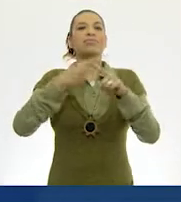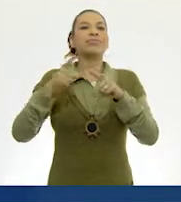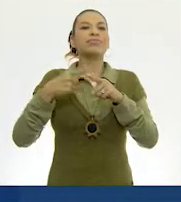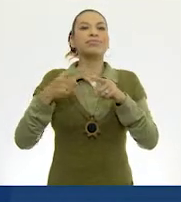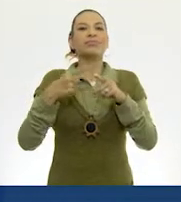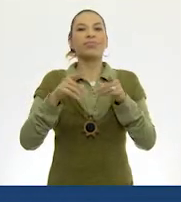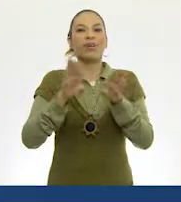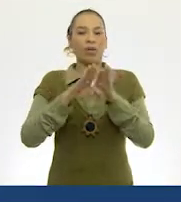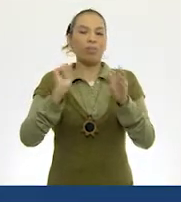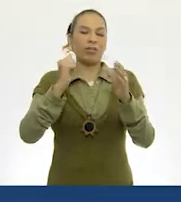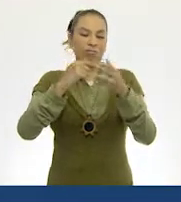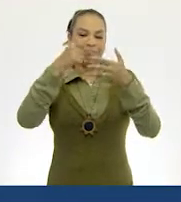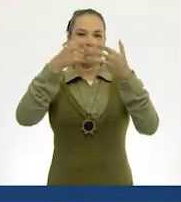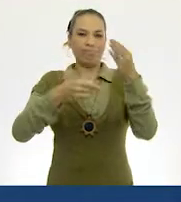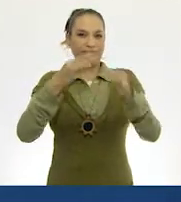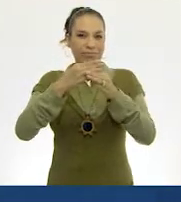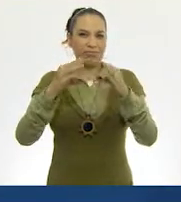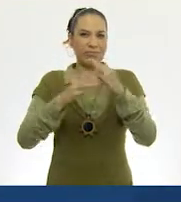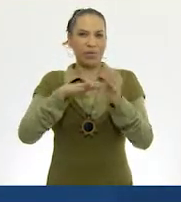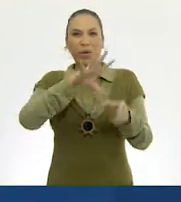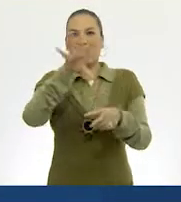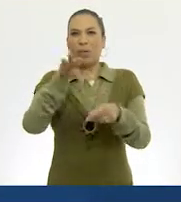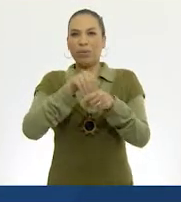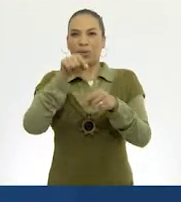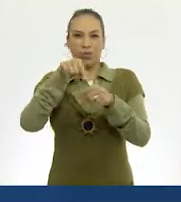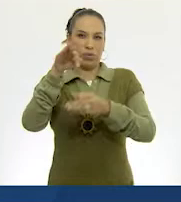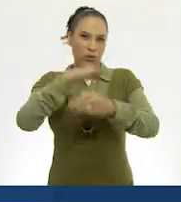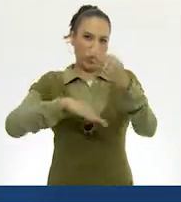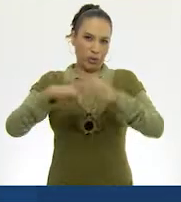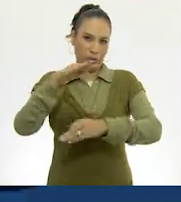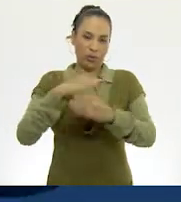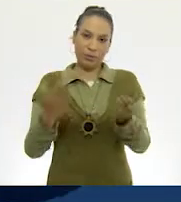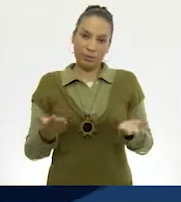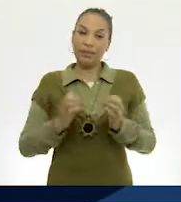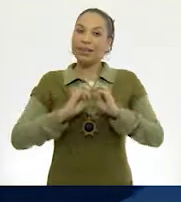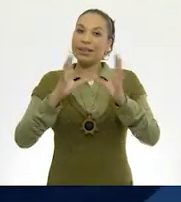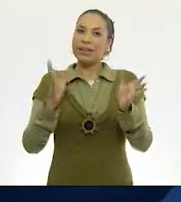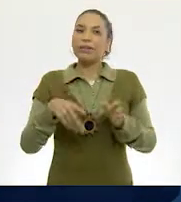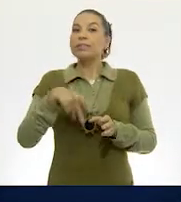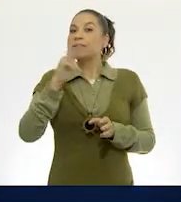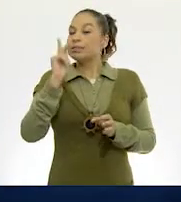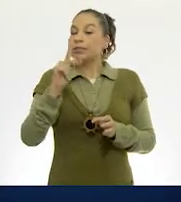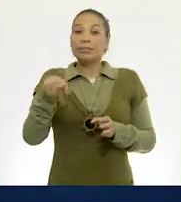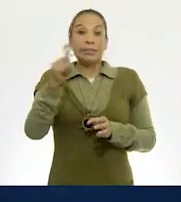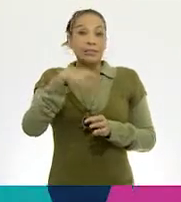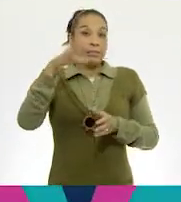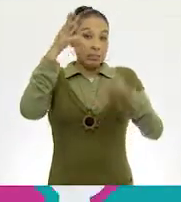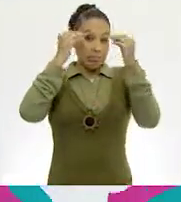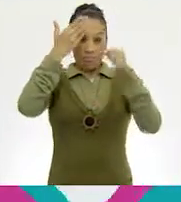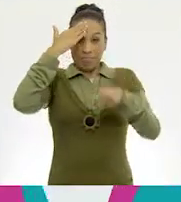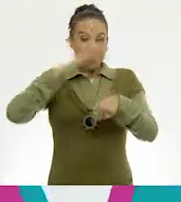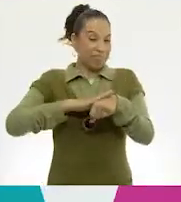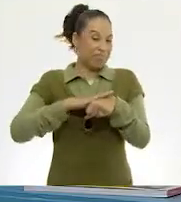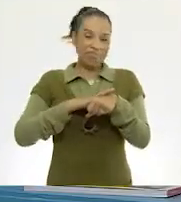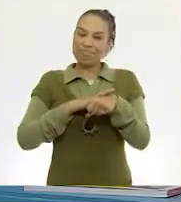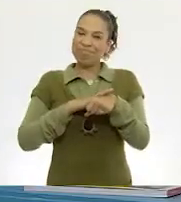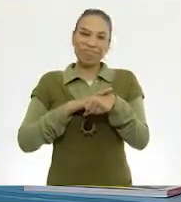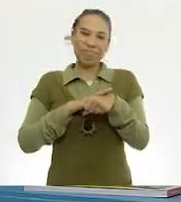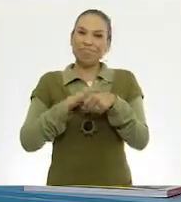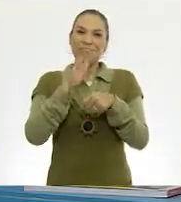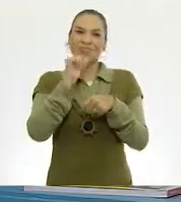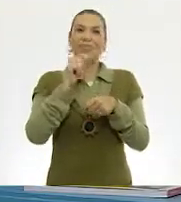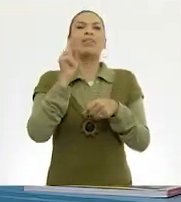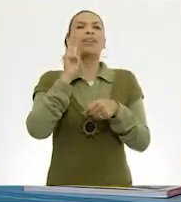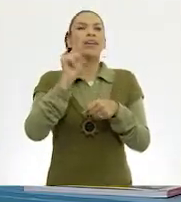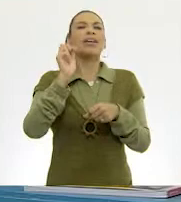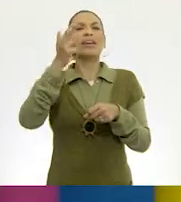diferentes asignaturas y complementar todo. Claro, pero como no espero que se lo sepan de memoria, veamos qué es lo que